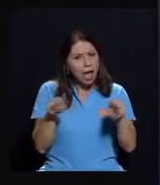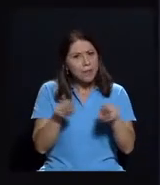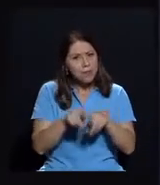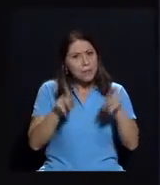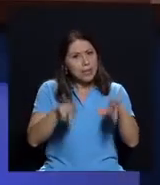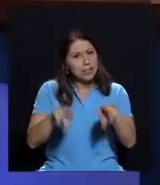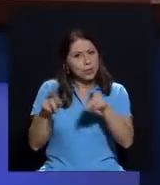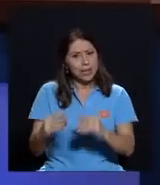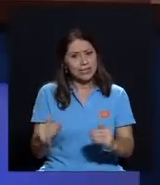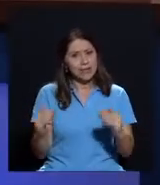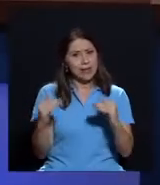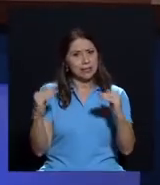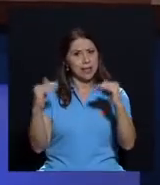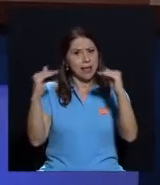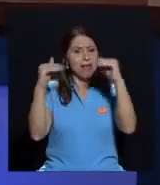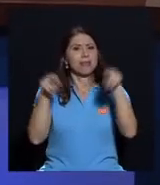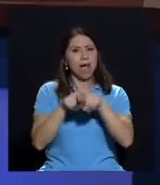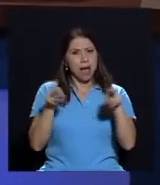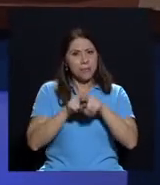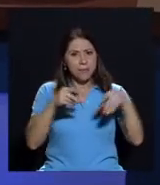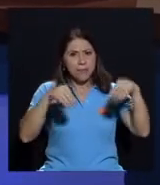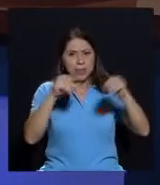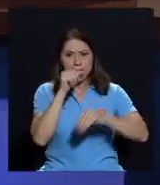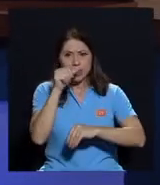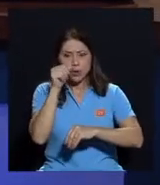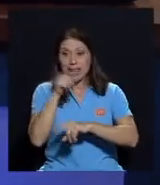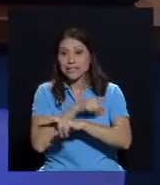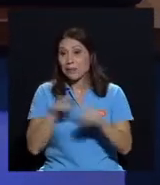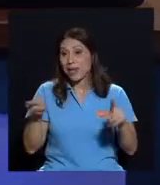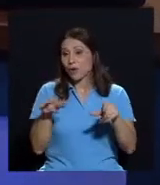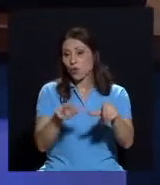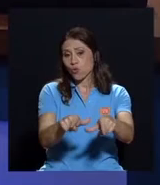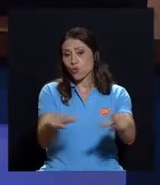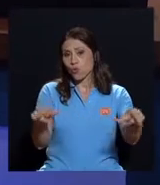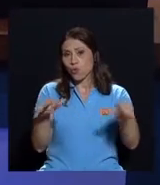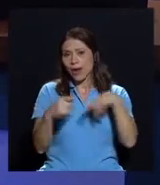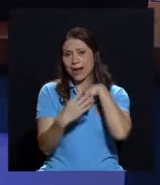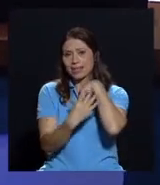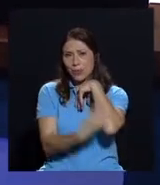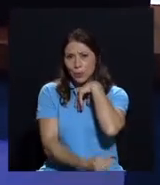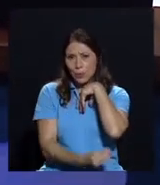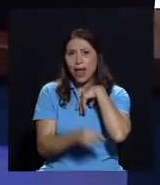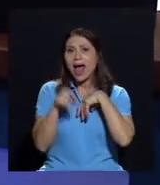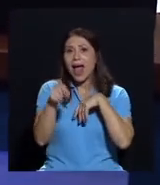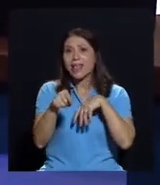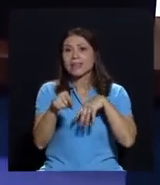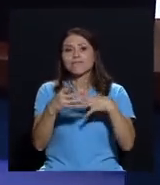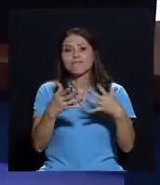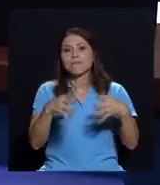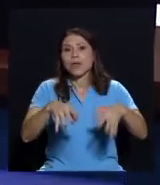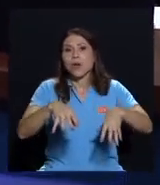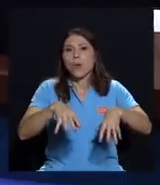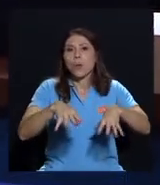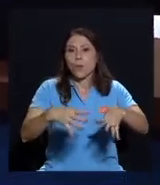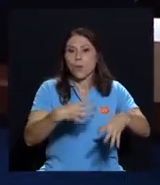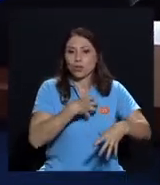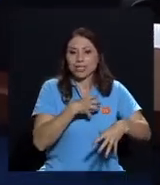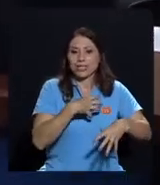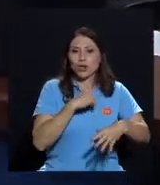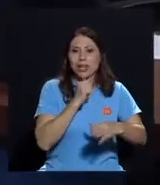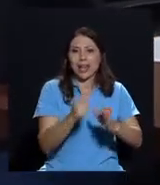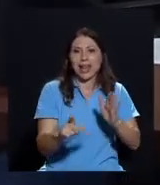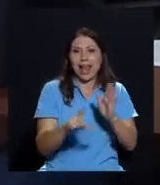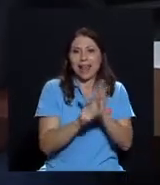otros niveles pero en estos territorios que usted hable es que hay temas de posesión legal de la tierra